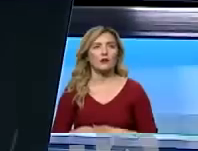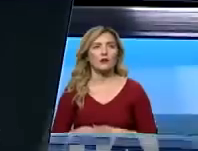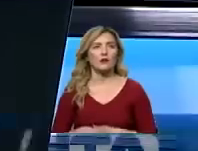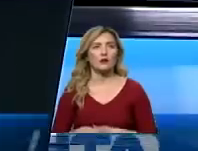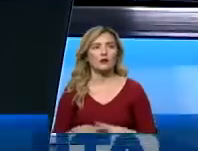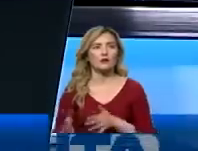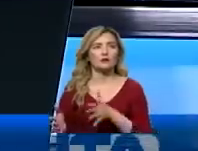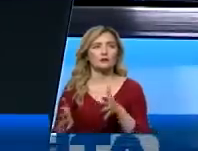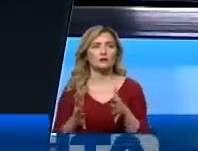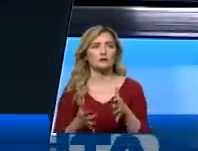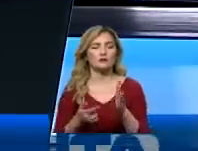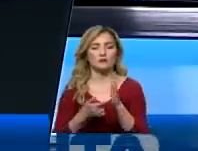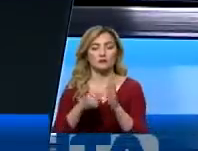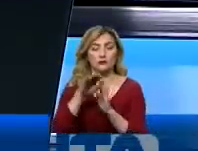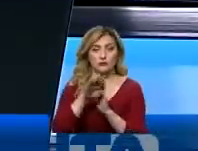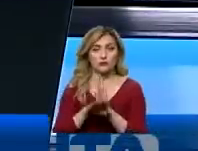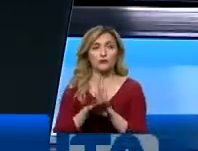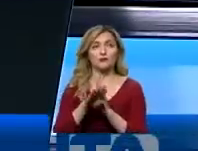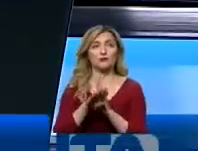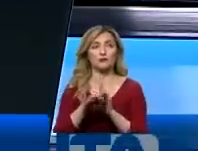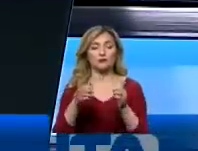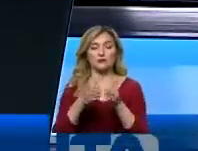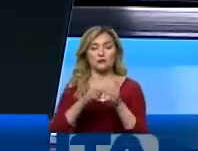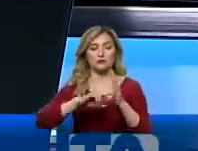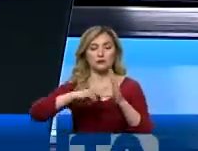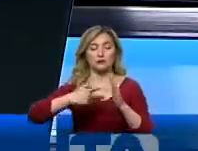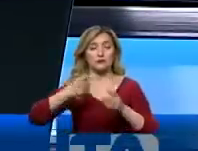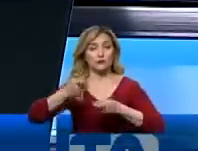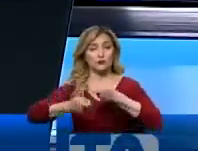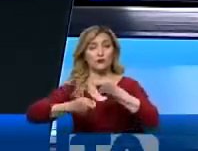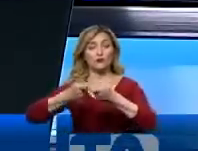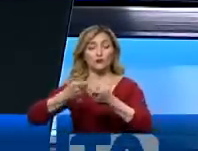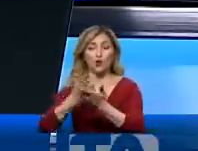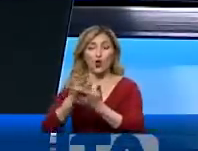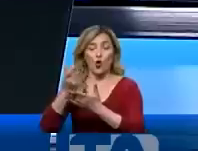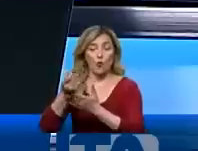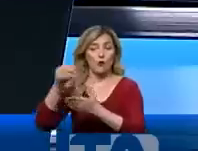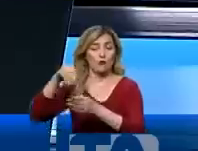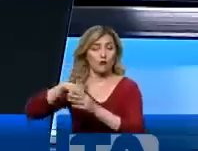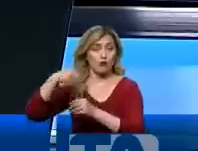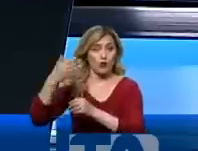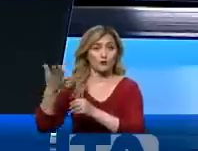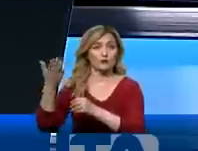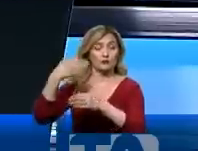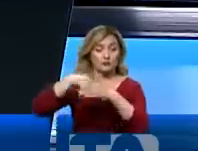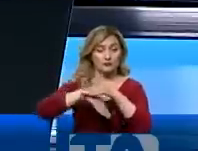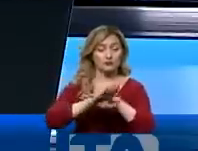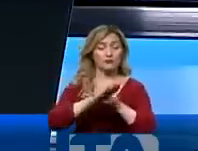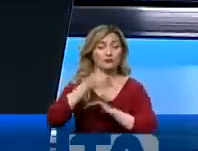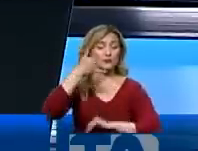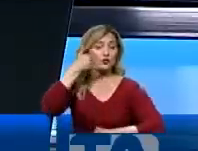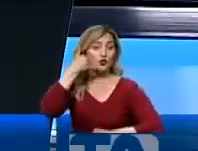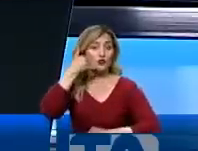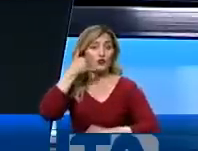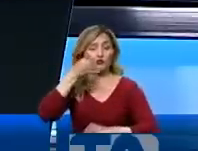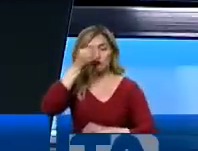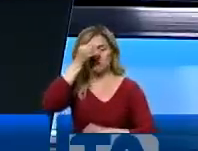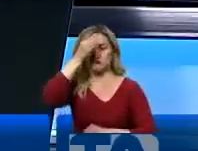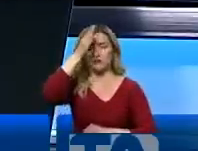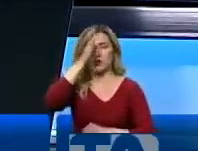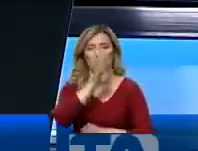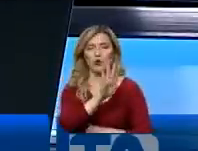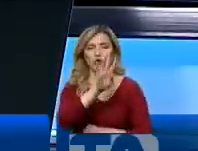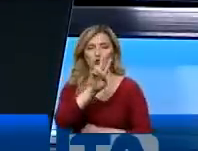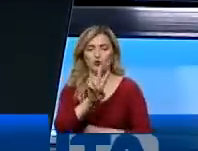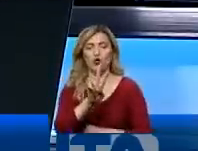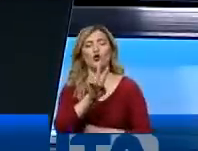Con la reducción de aranceles a la importación de equipos tecnológicos, el gobierno busca la penetración de los teléfonos inteligentes del 42% al